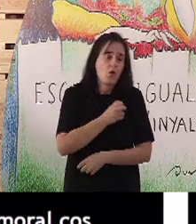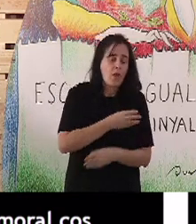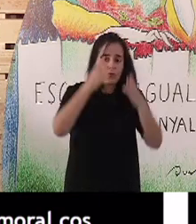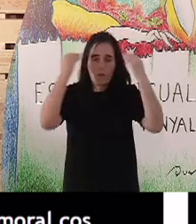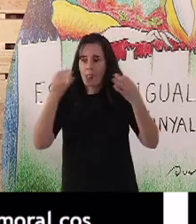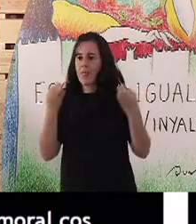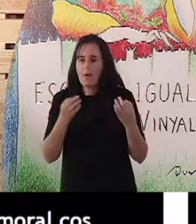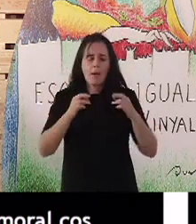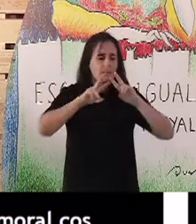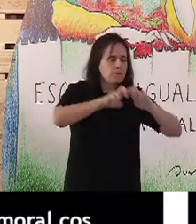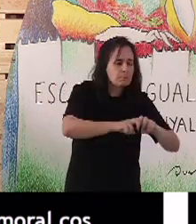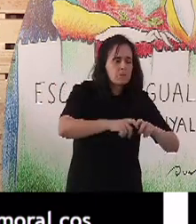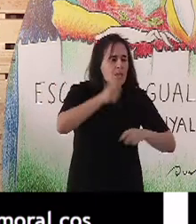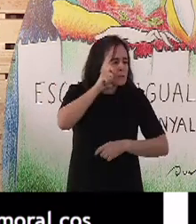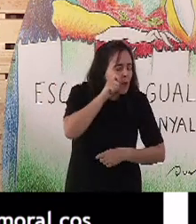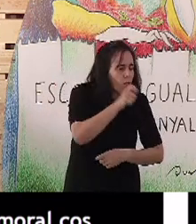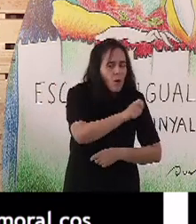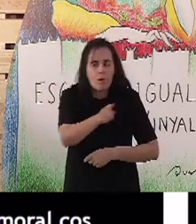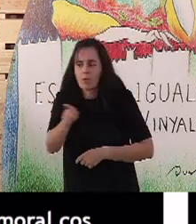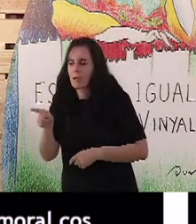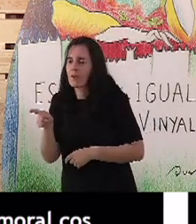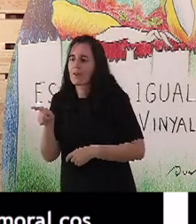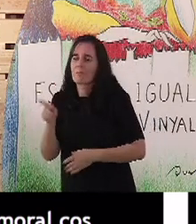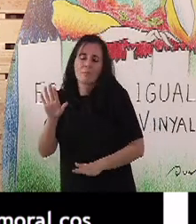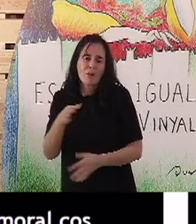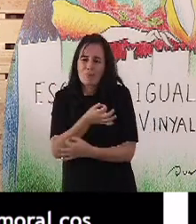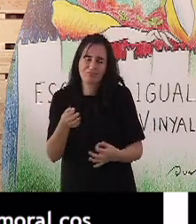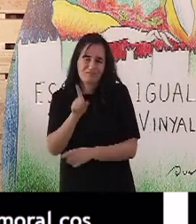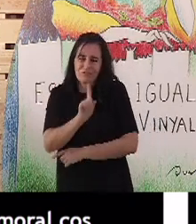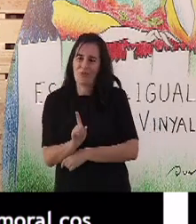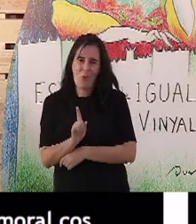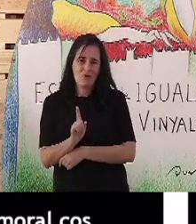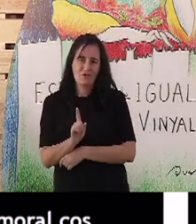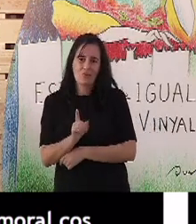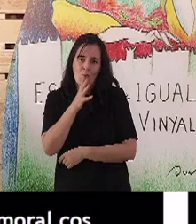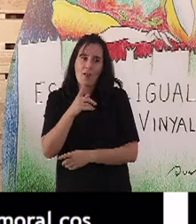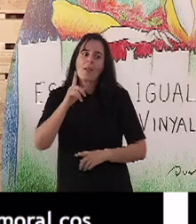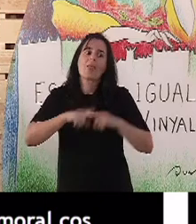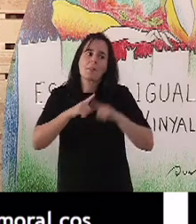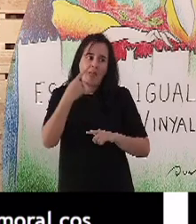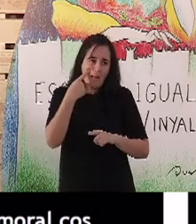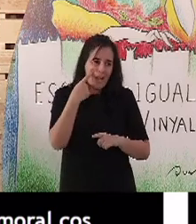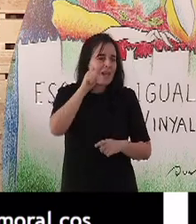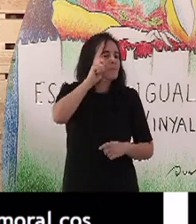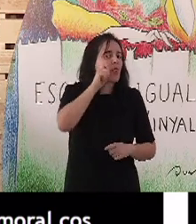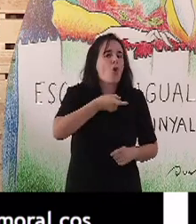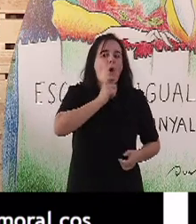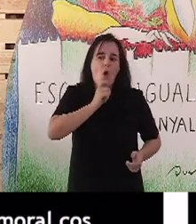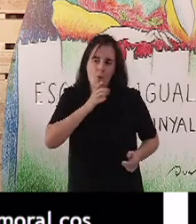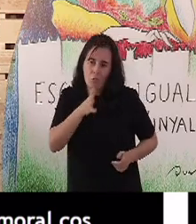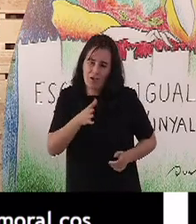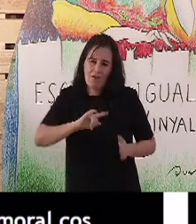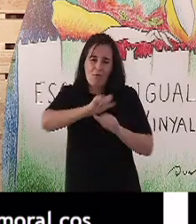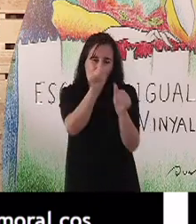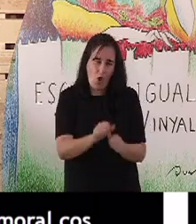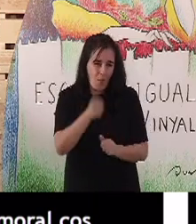inspeccións, as realizan, non están sendo efectivas, porque tamén hai que ver como se realizan, que se é outra, así, no modus operandi tampouco é que sea o máis adecuado, pero